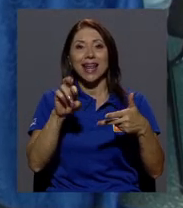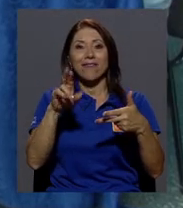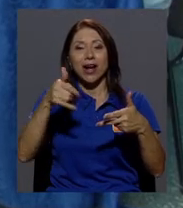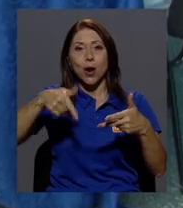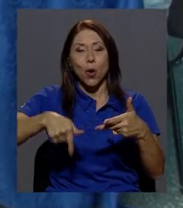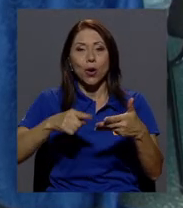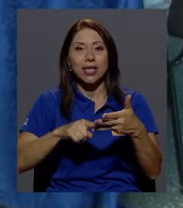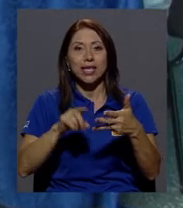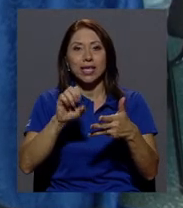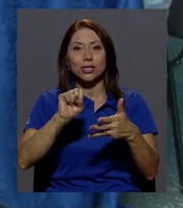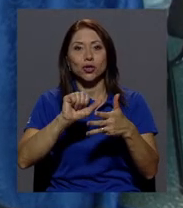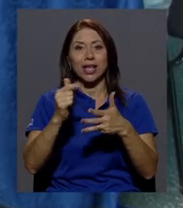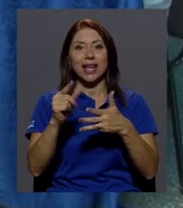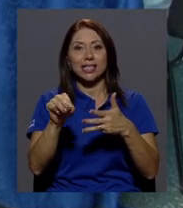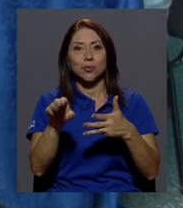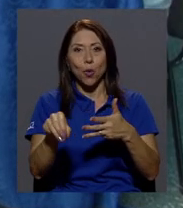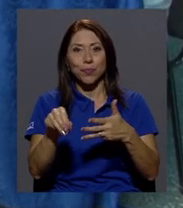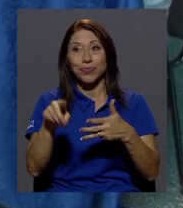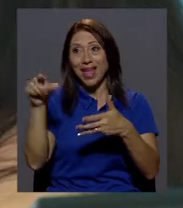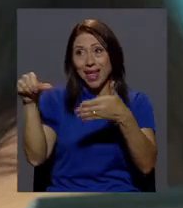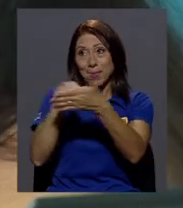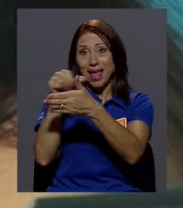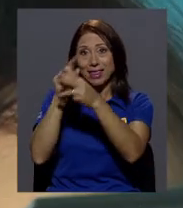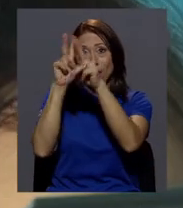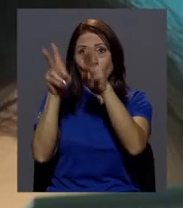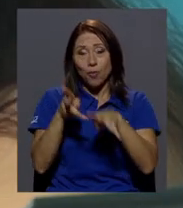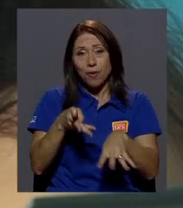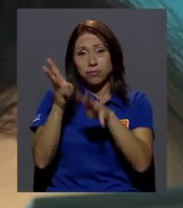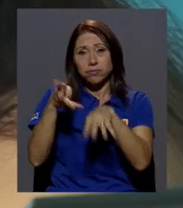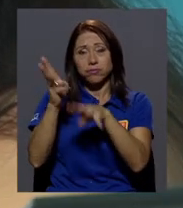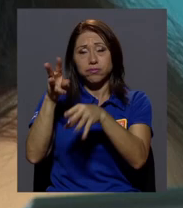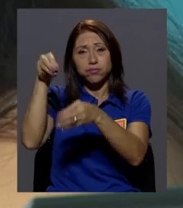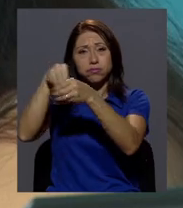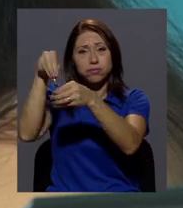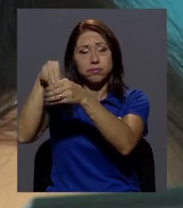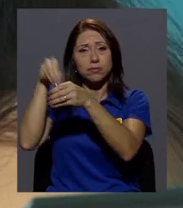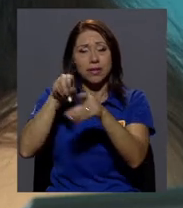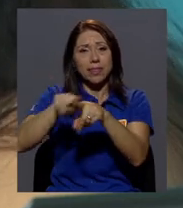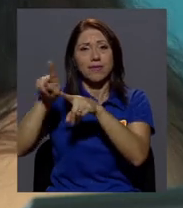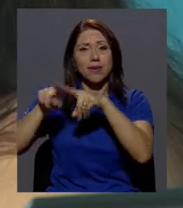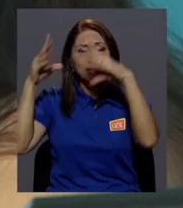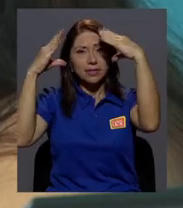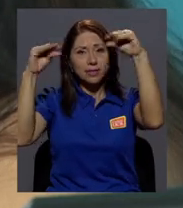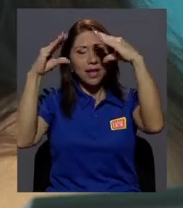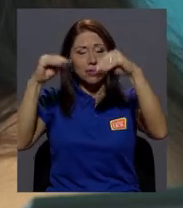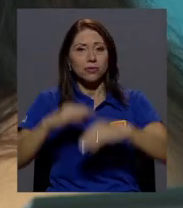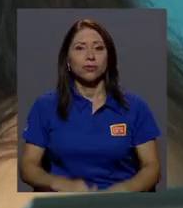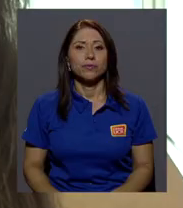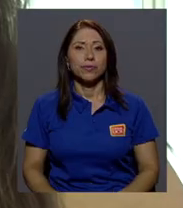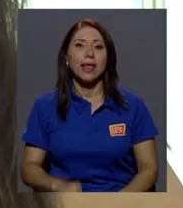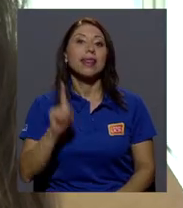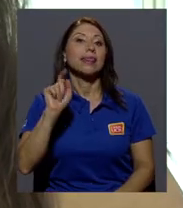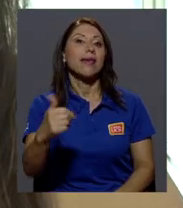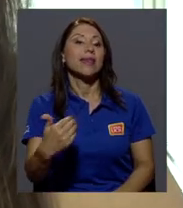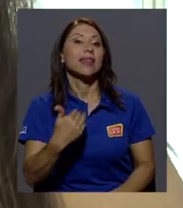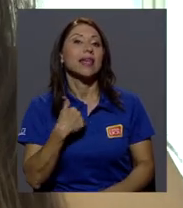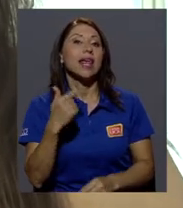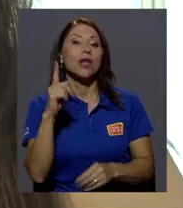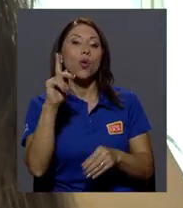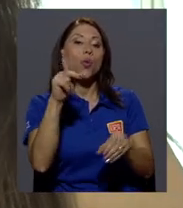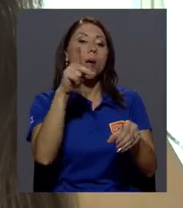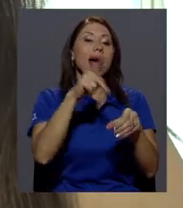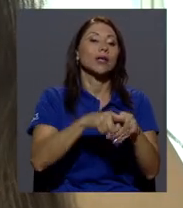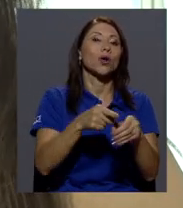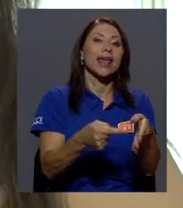Socialismo. En la plataforma se crea y construye un registro incorporando diferentes datos. Tiene que tener un actor que